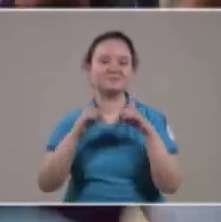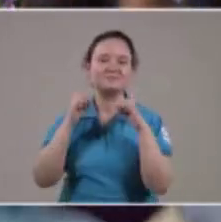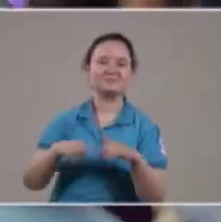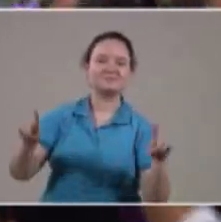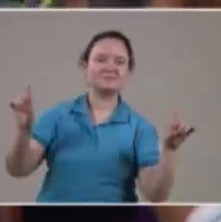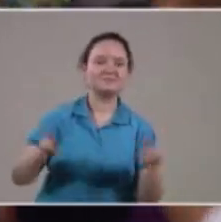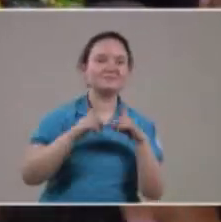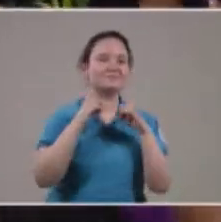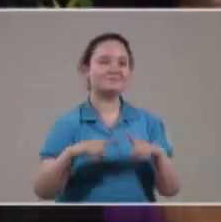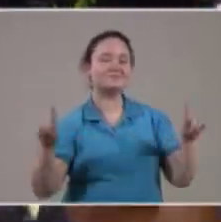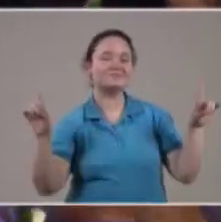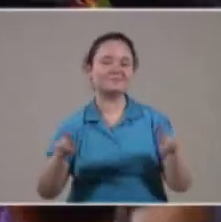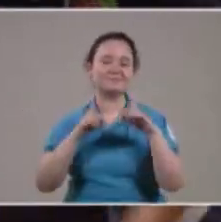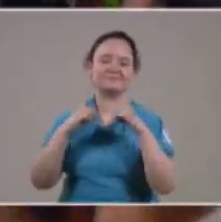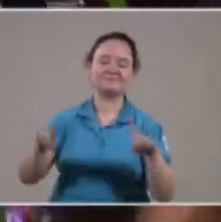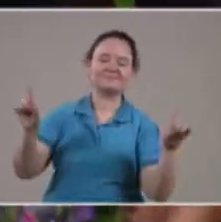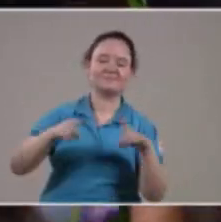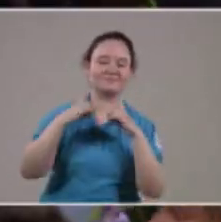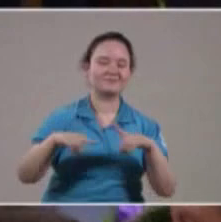Yo estoy contento.